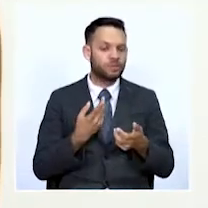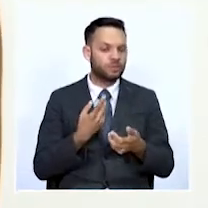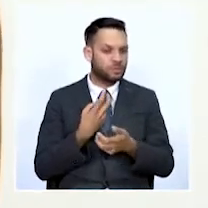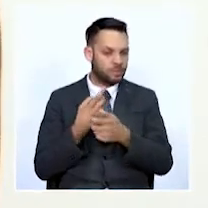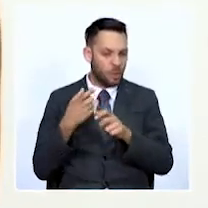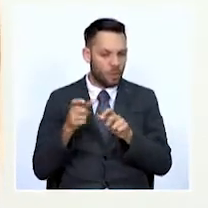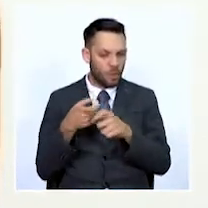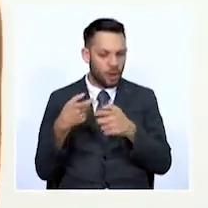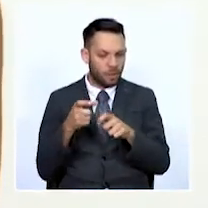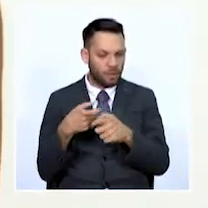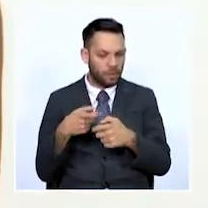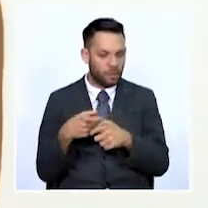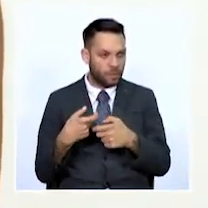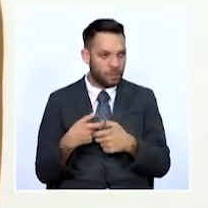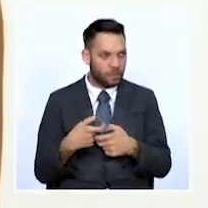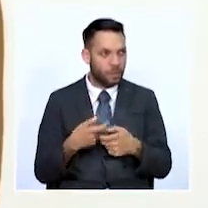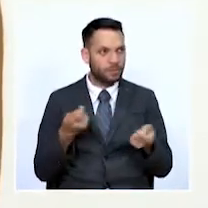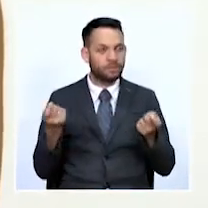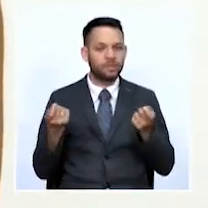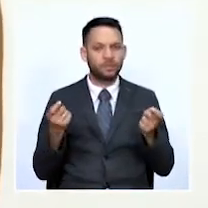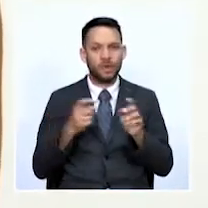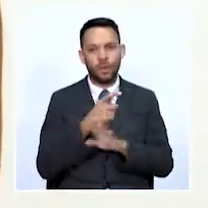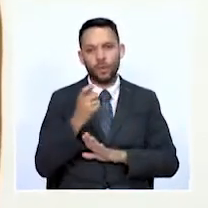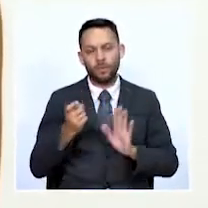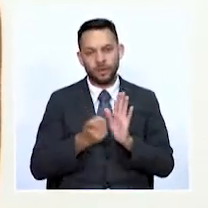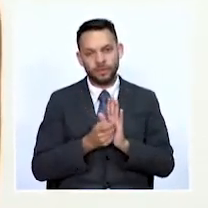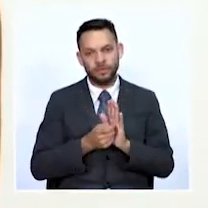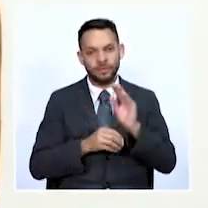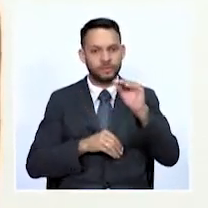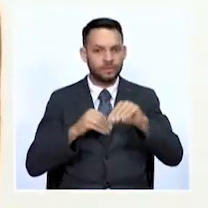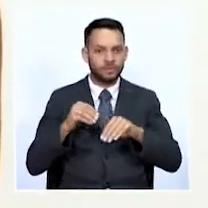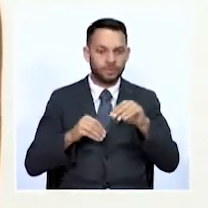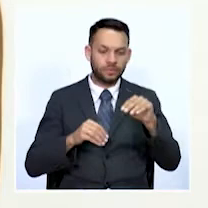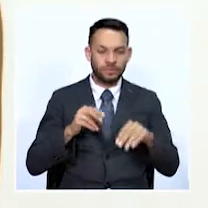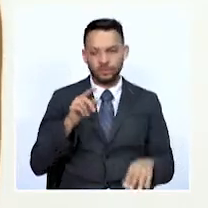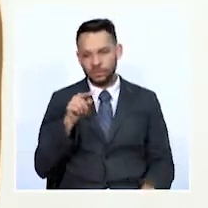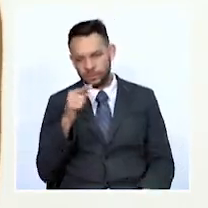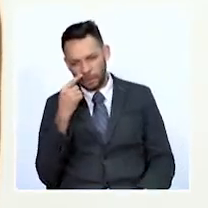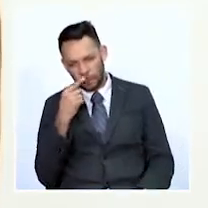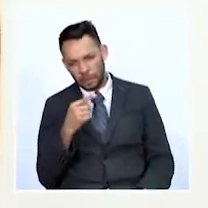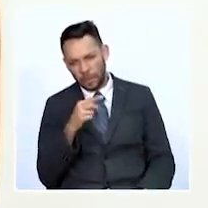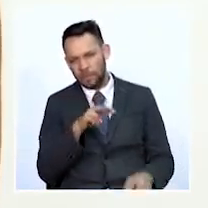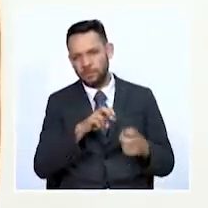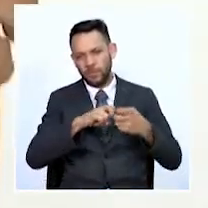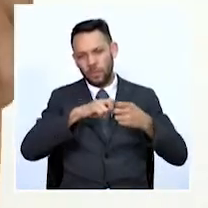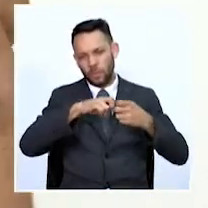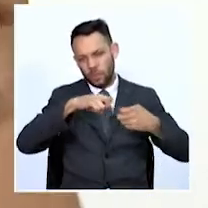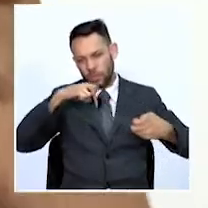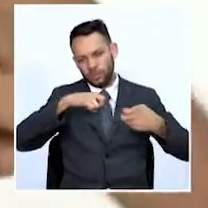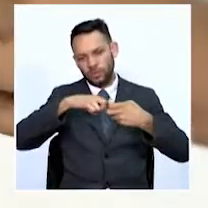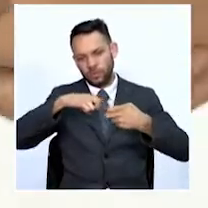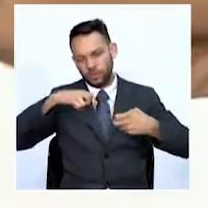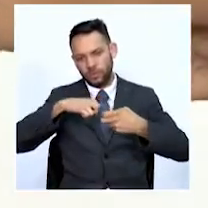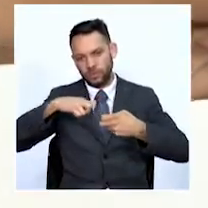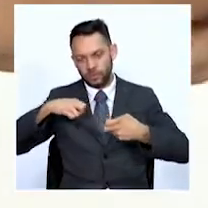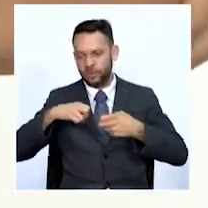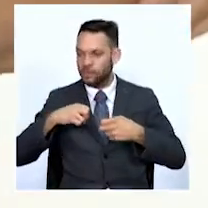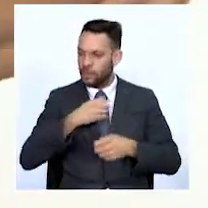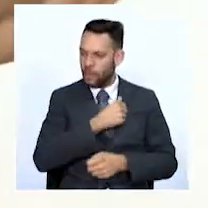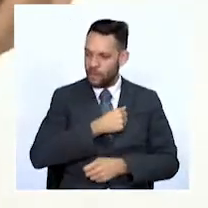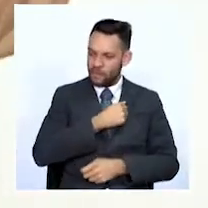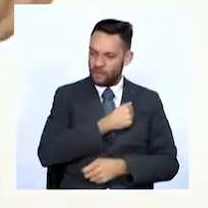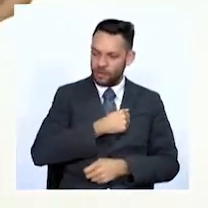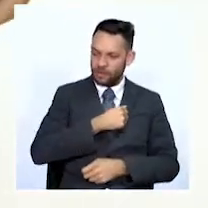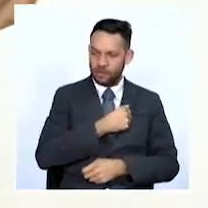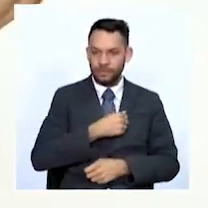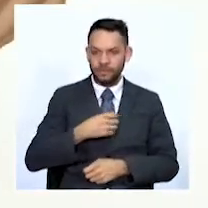todos los movimientos, de todo lo que hay aquí en la escápula. Y comenzamos a tocar los musculitos. Relaja este bracito. Tú me vas